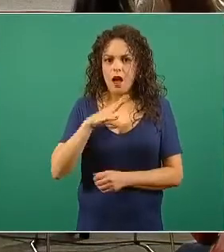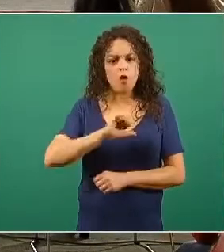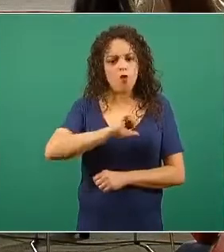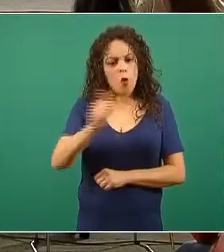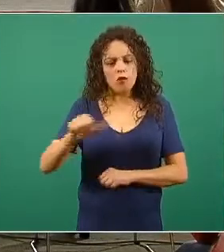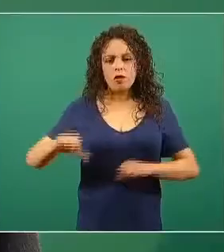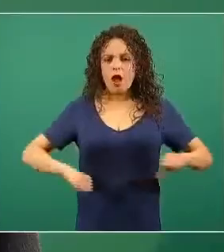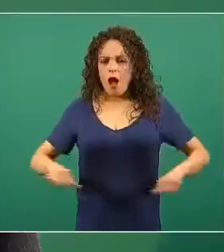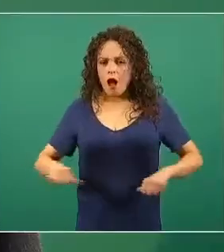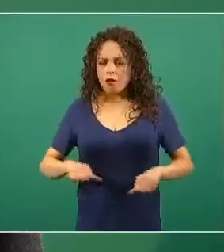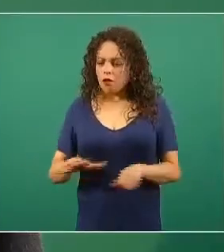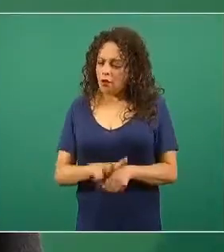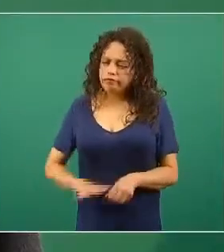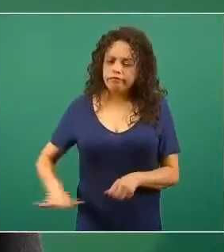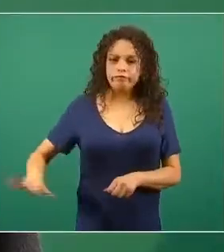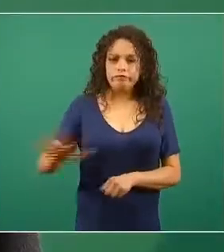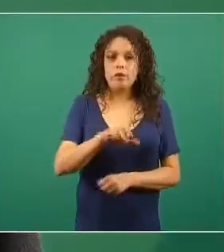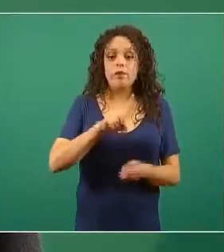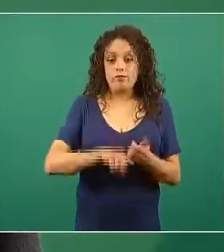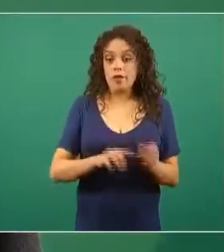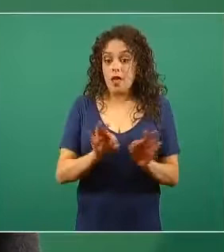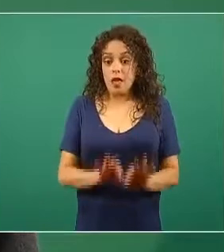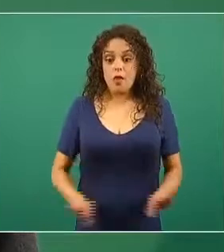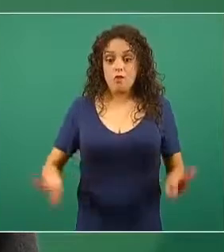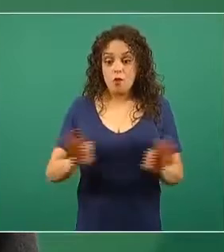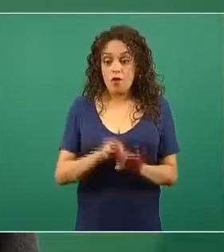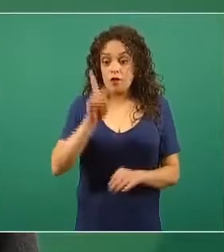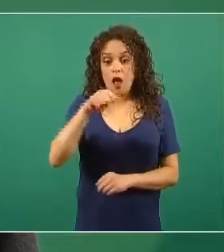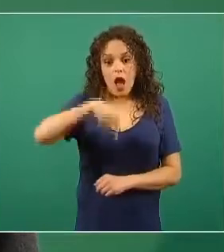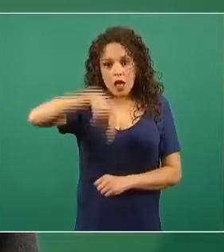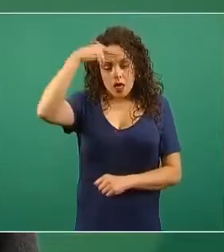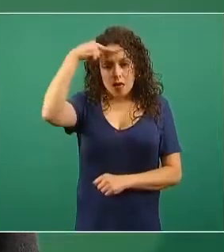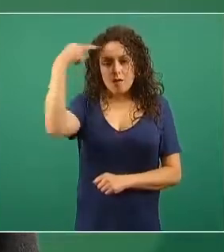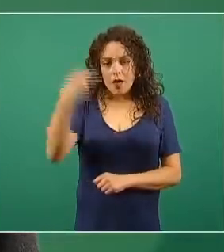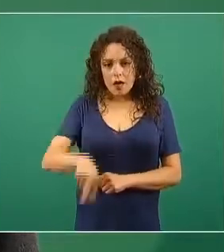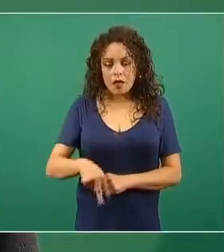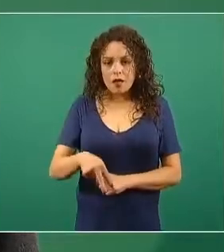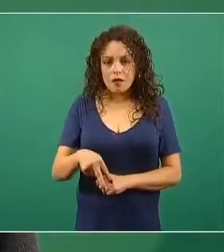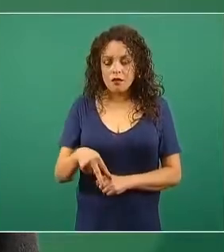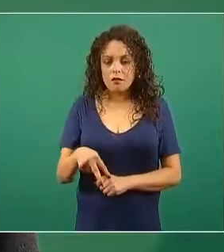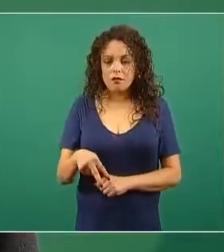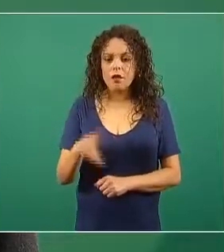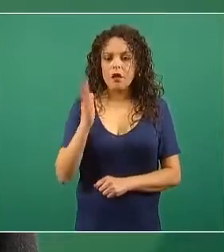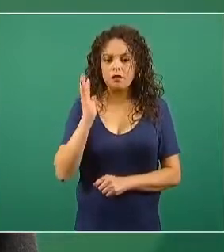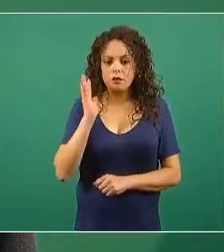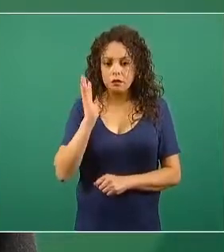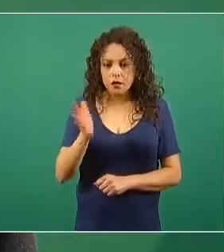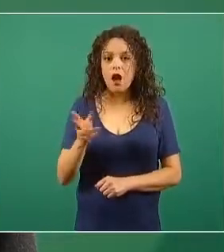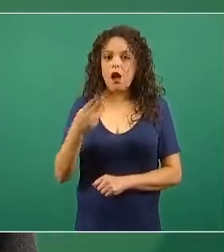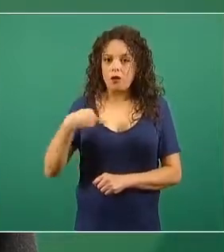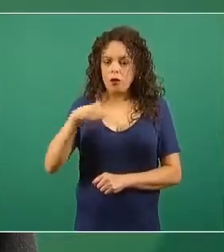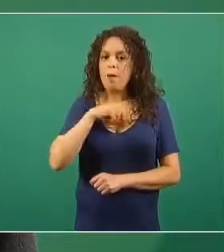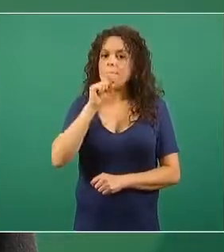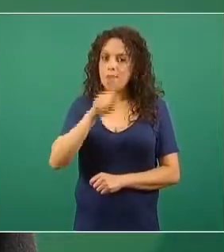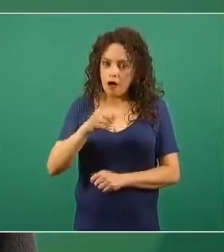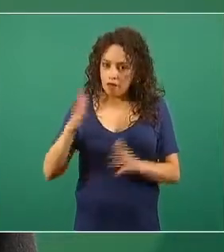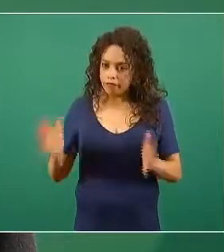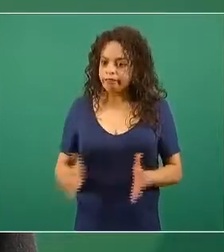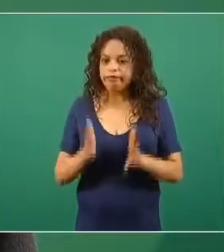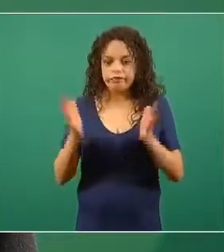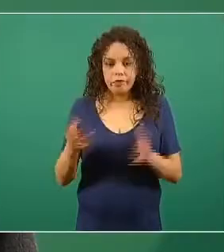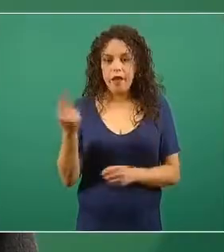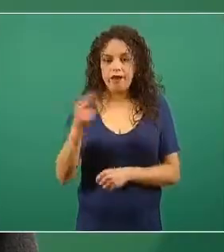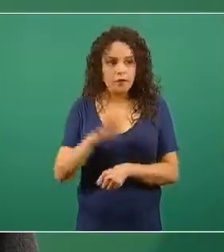acciones comunitarias que son importantes. En México las hemos estado lógicamente promoviendo entre